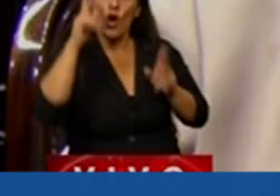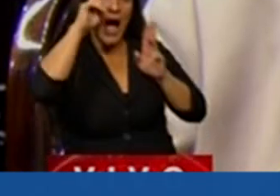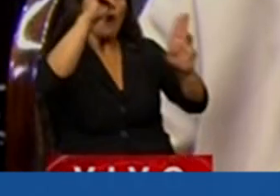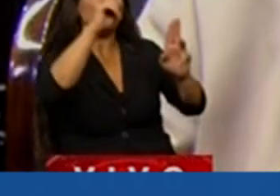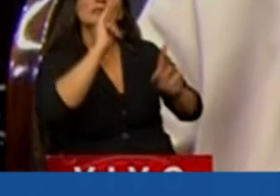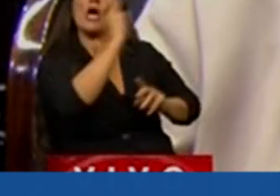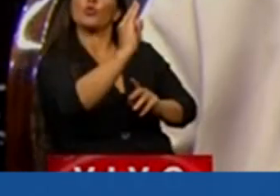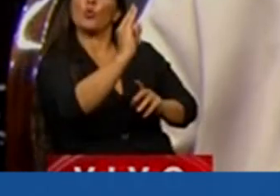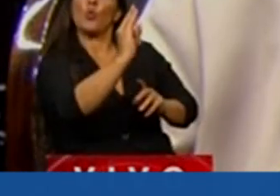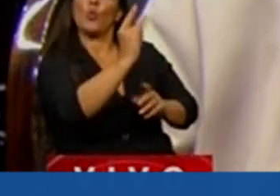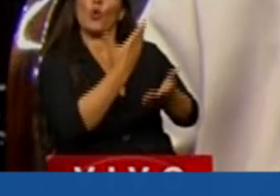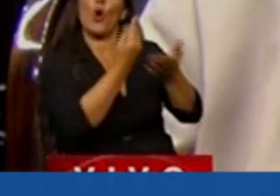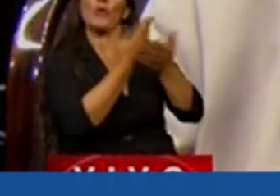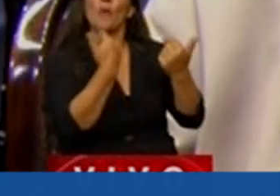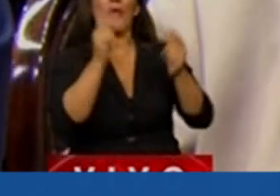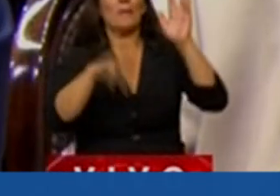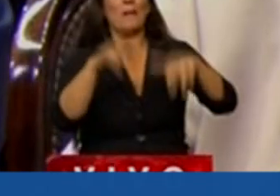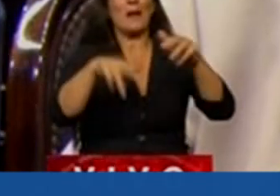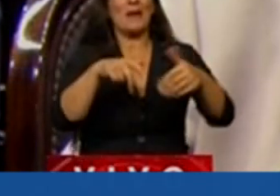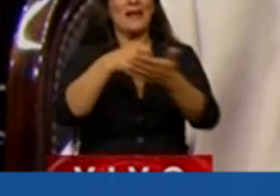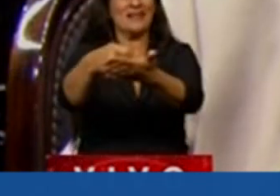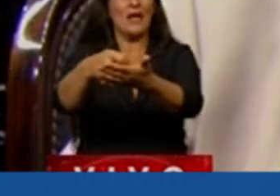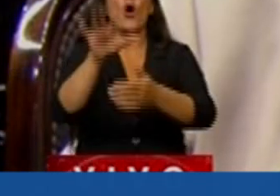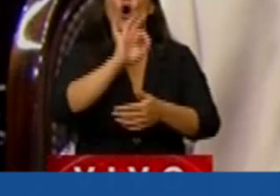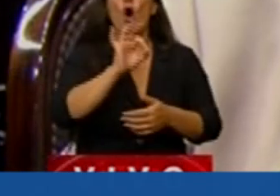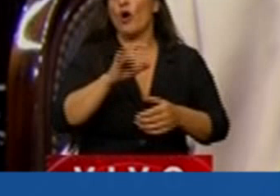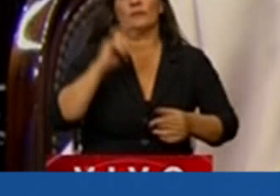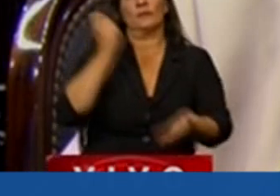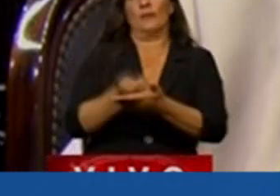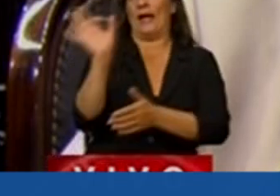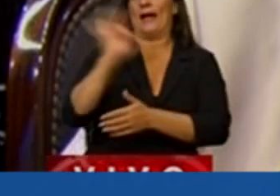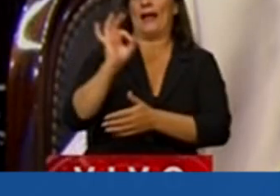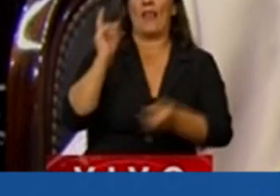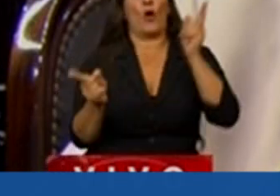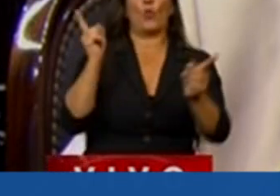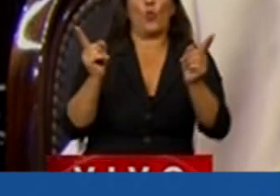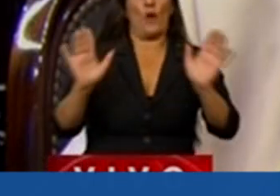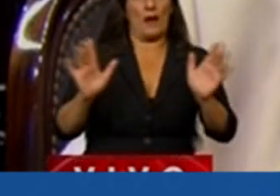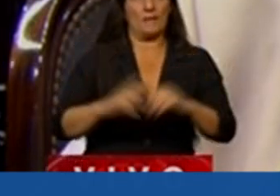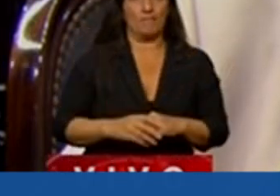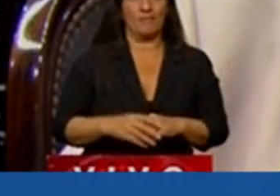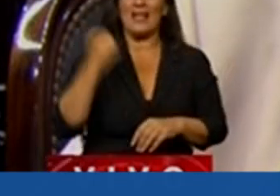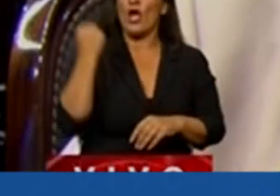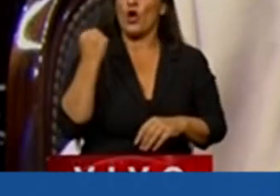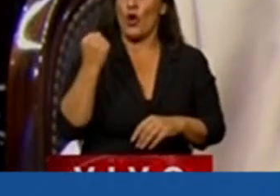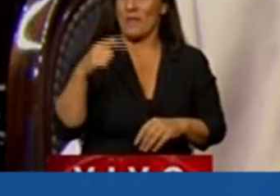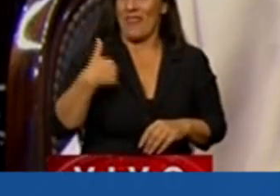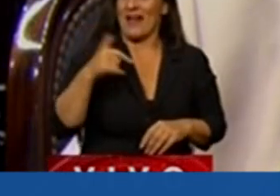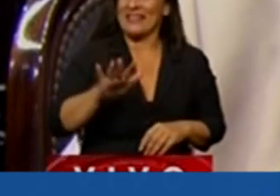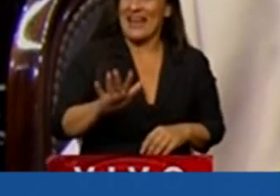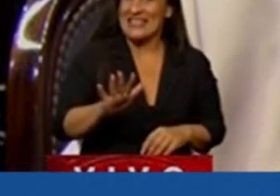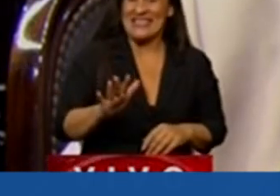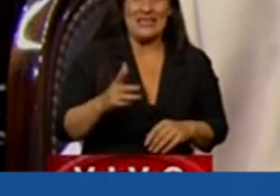argentino refinanciar la deuda o si caemos en default. Y una economía como la nuestra, bimonetaria,